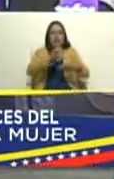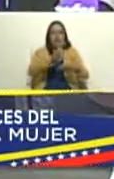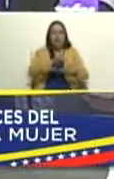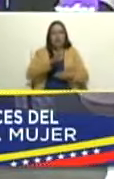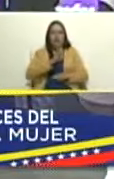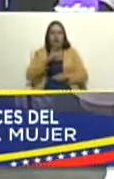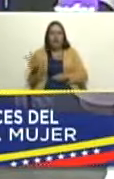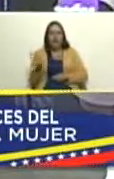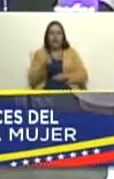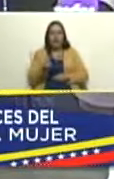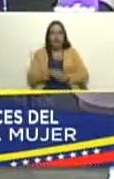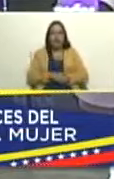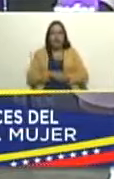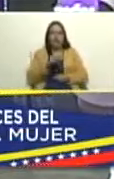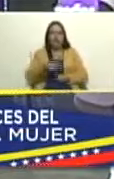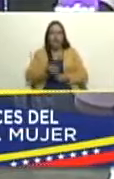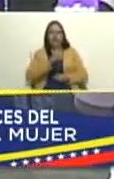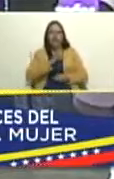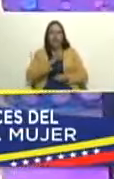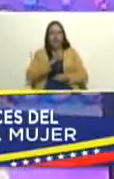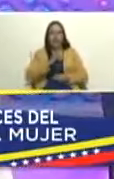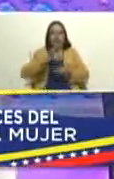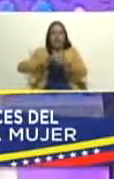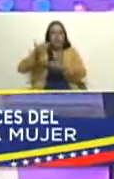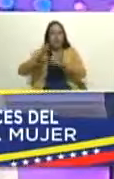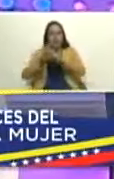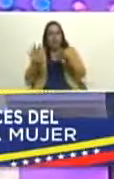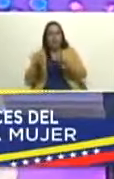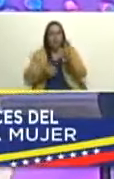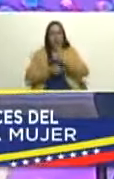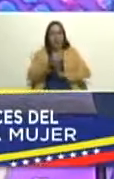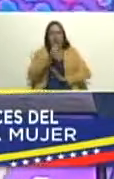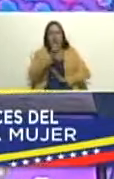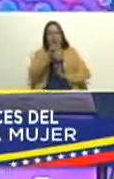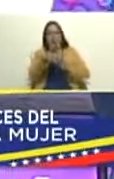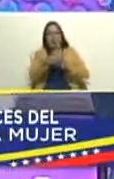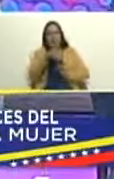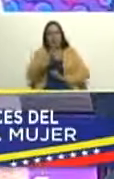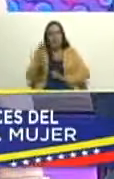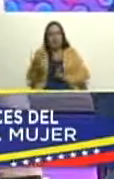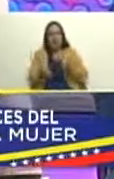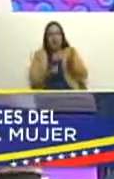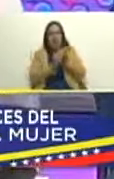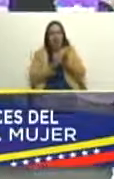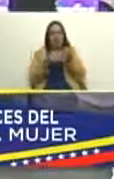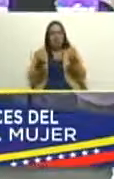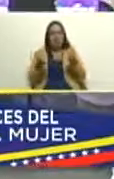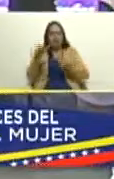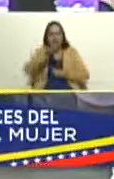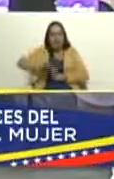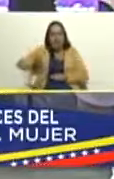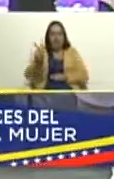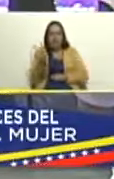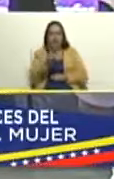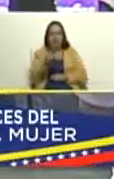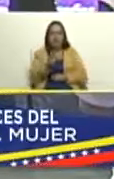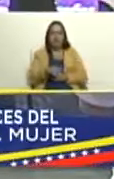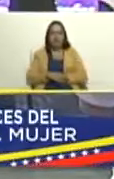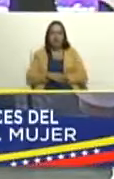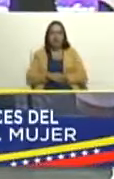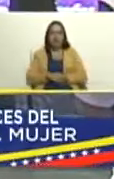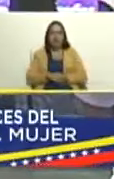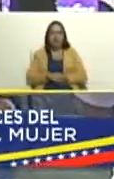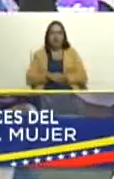Banco de Venezuela y el Banco del Tesoro. Más de 1.500 créditos en todo el territorio nacional. Es